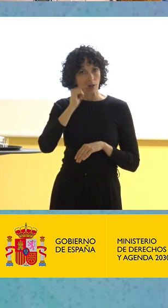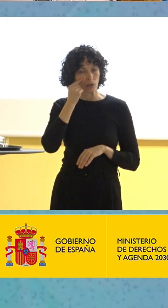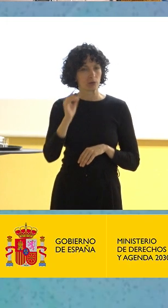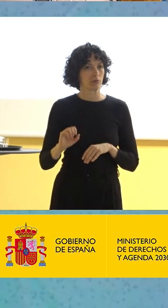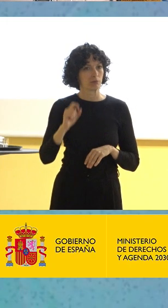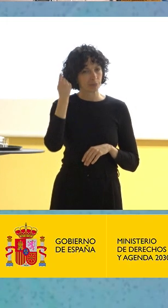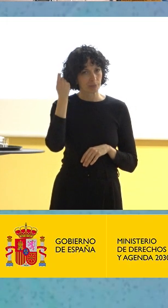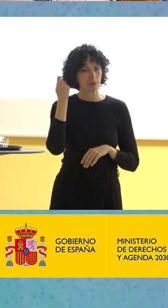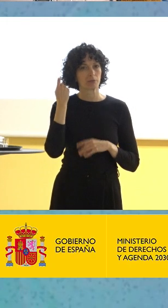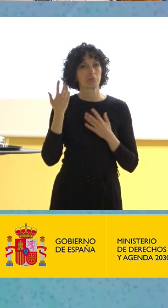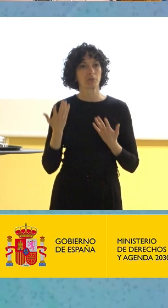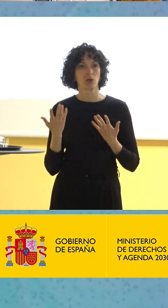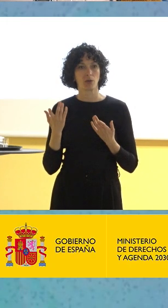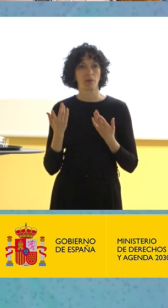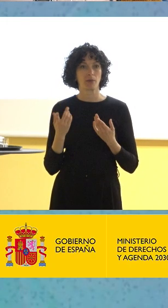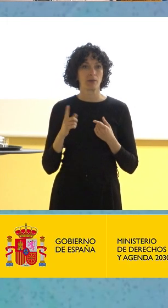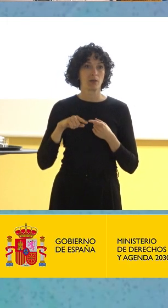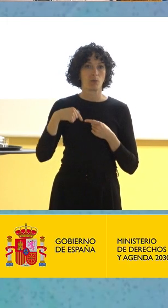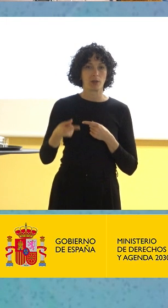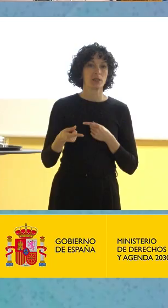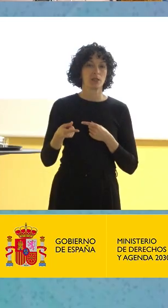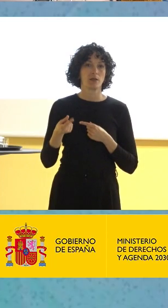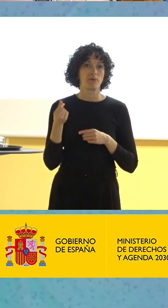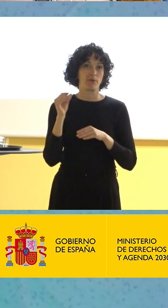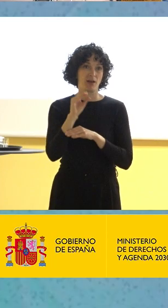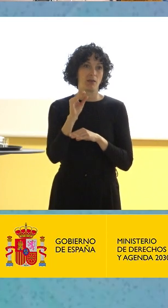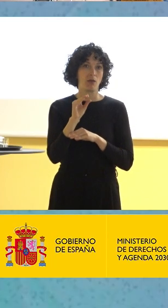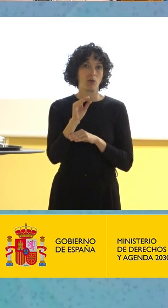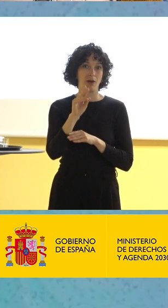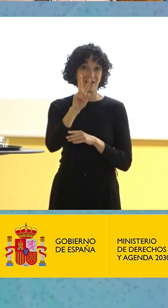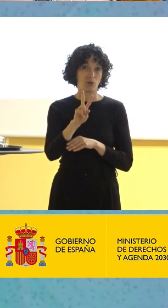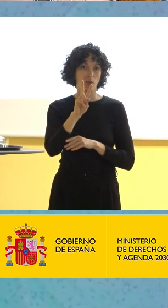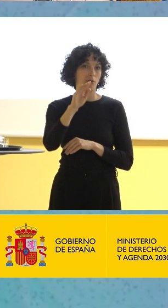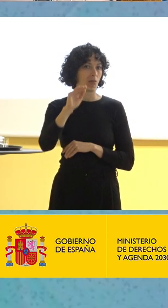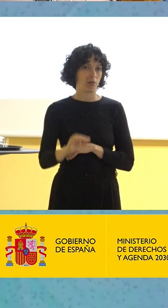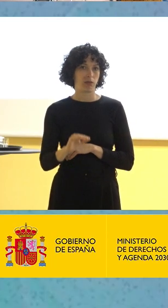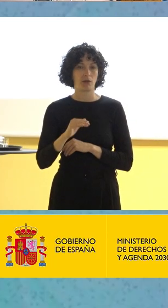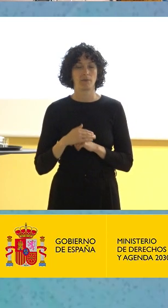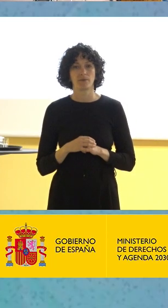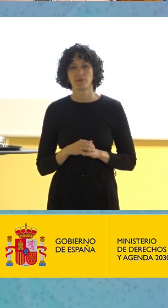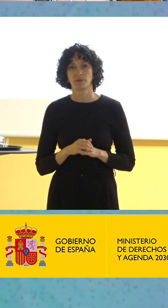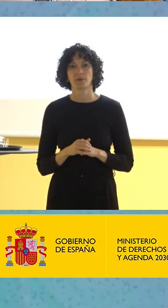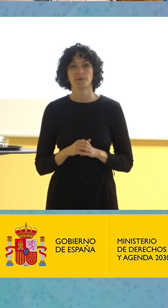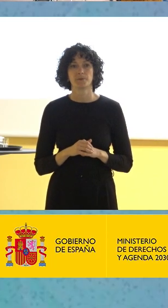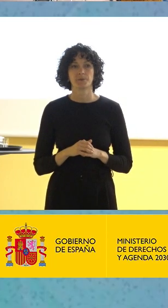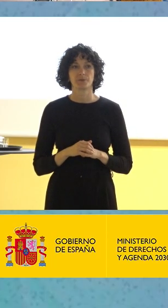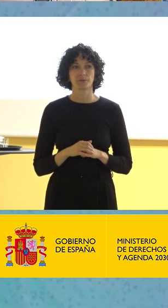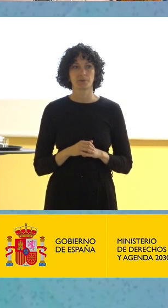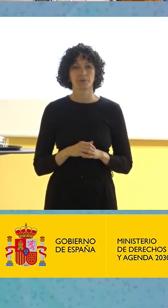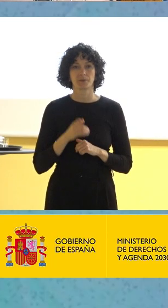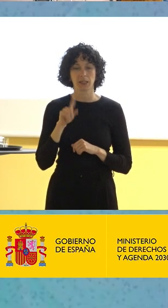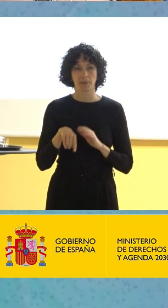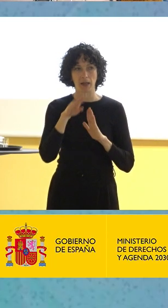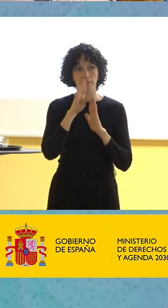diagnósticos y realmente ha estado menor financiado en la siguiente convocatoria, ¿no? Luego tenemos el